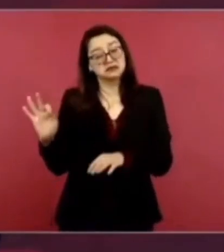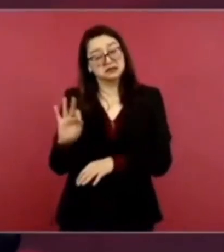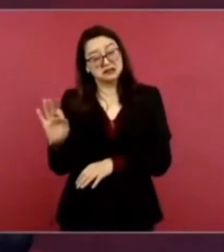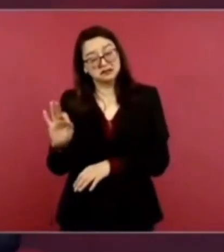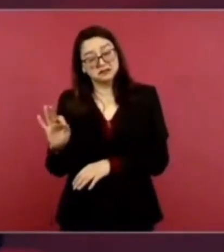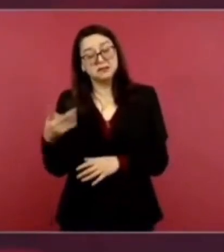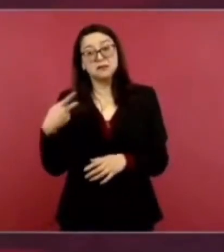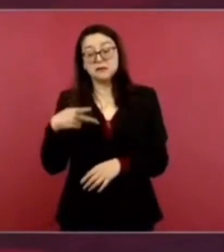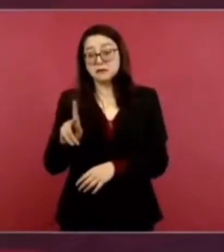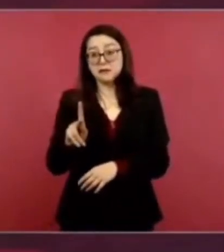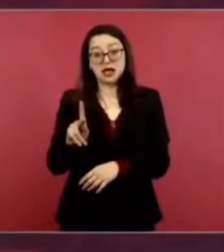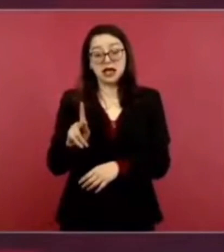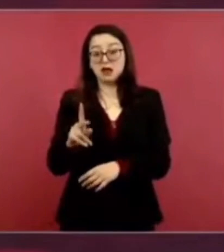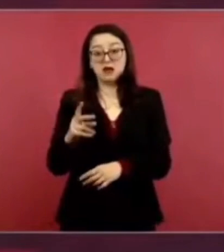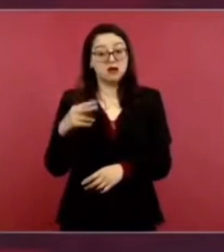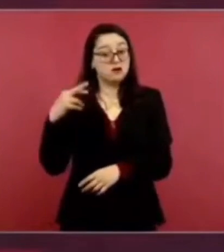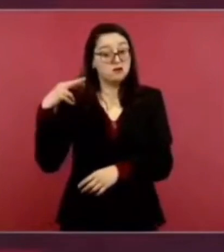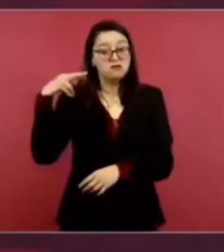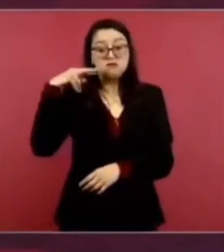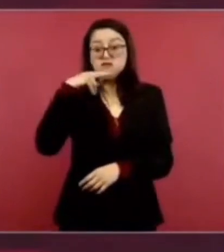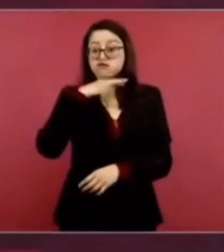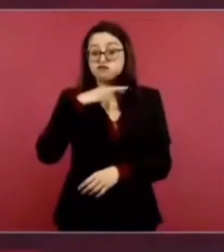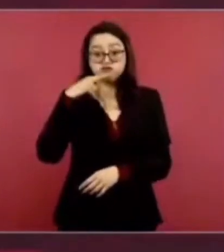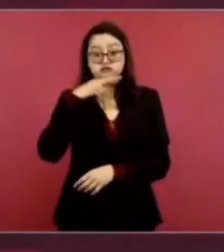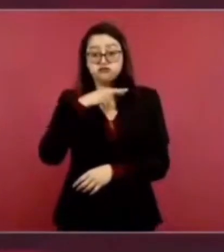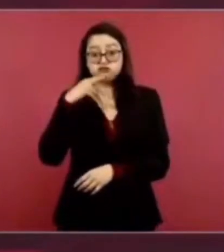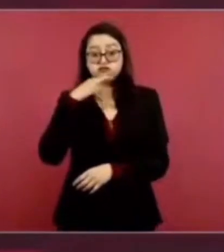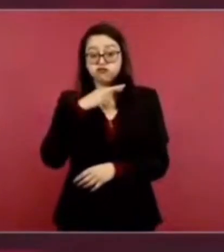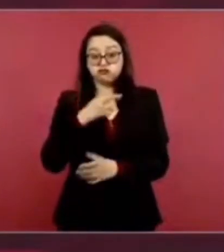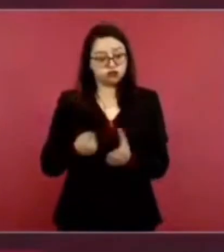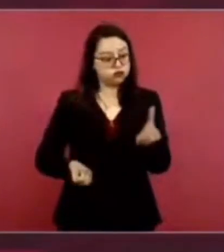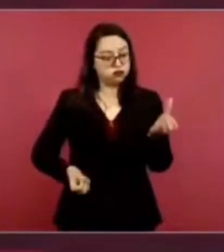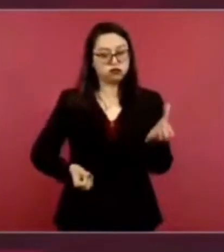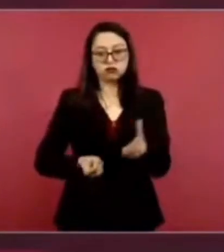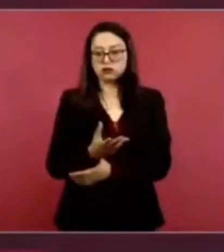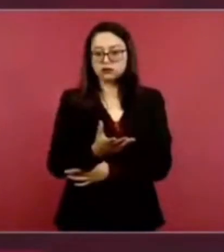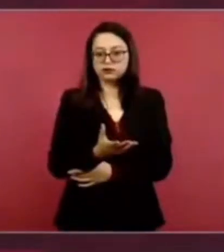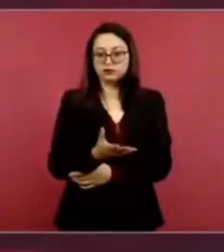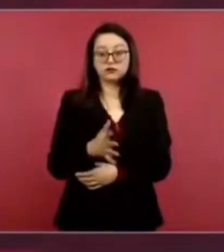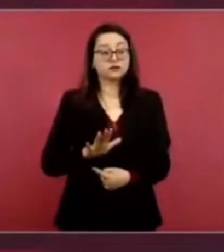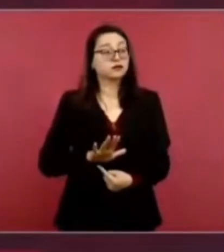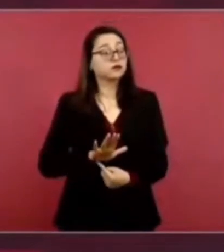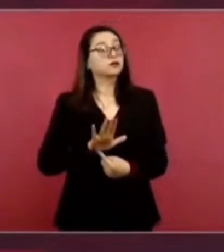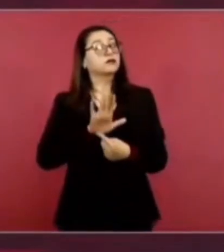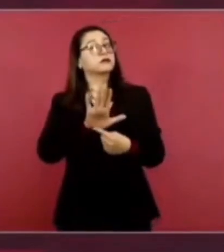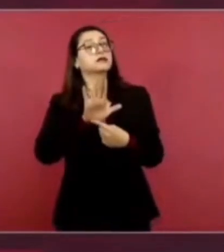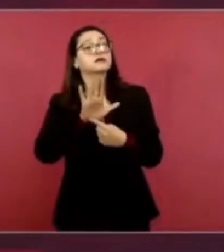que se da a conocer hasta un video de